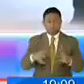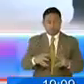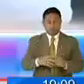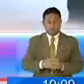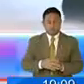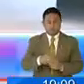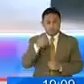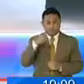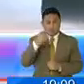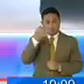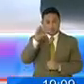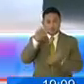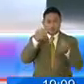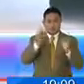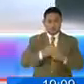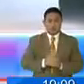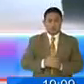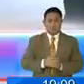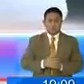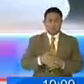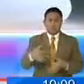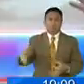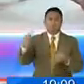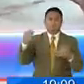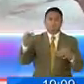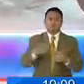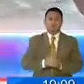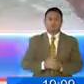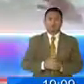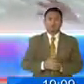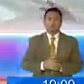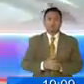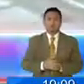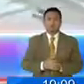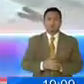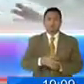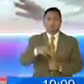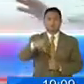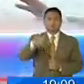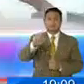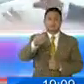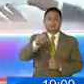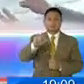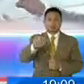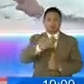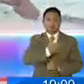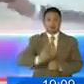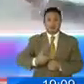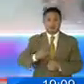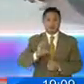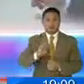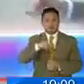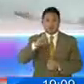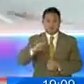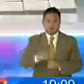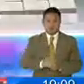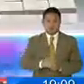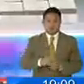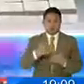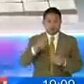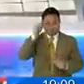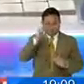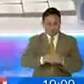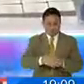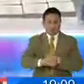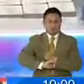el 19 de febrero. Los documentos electorales. Juan Pablo Pozo, presidente del Consejo Nacional Electoral, recordó que